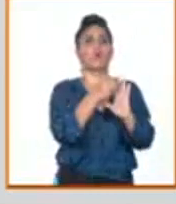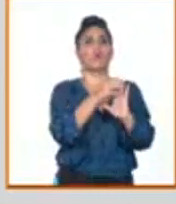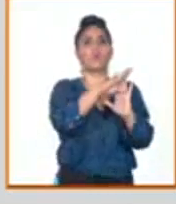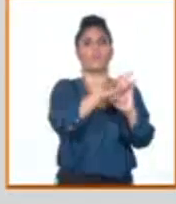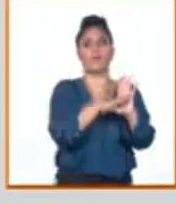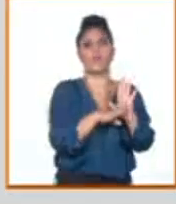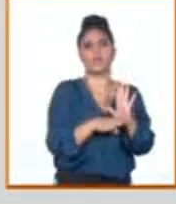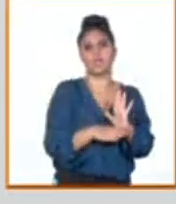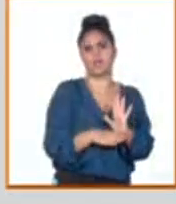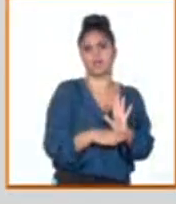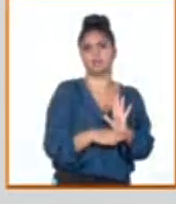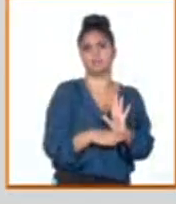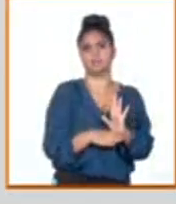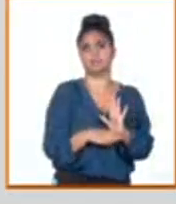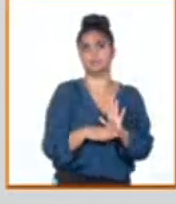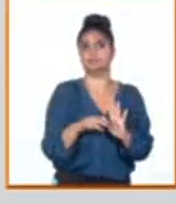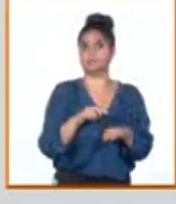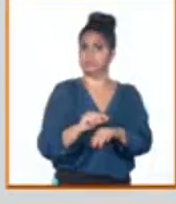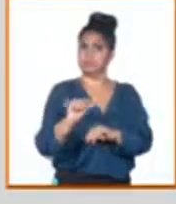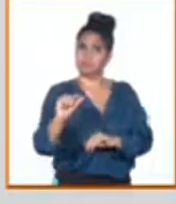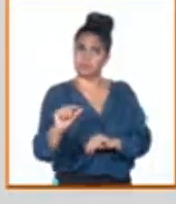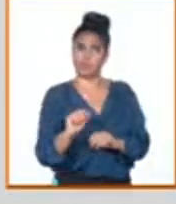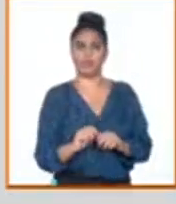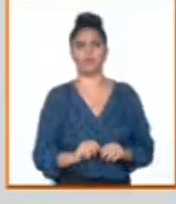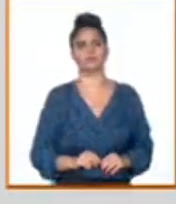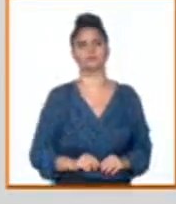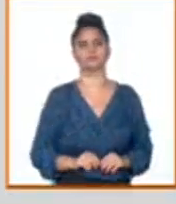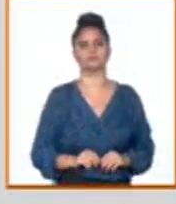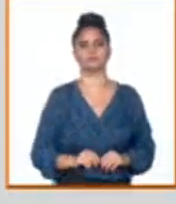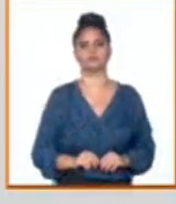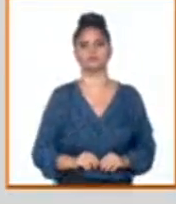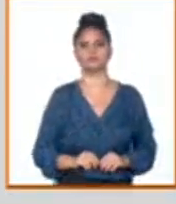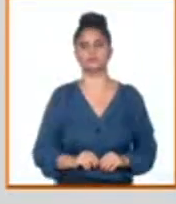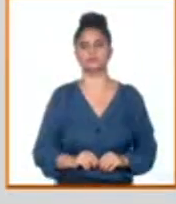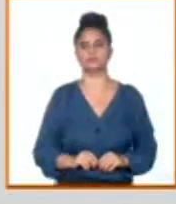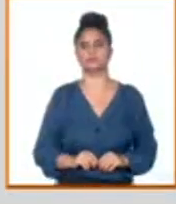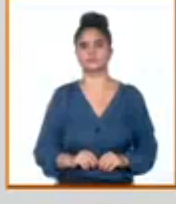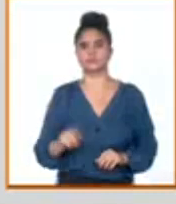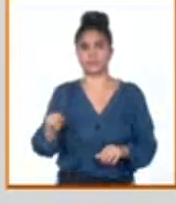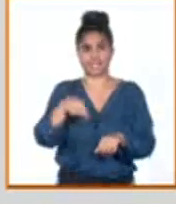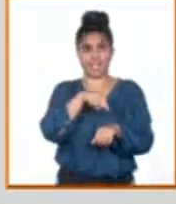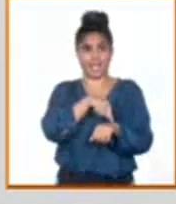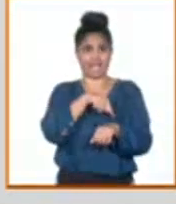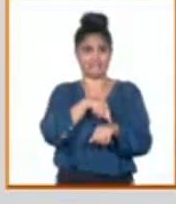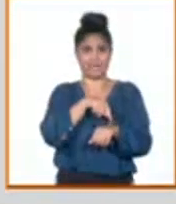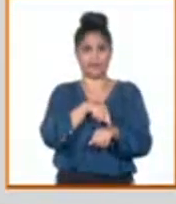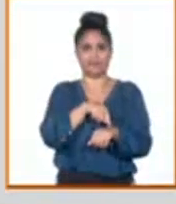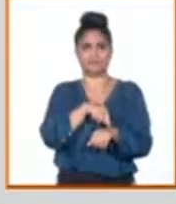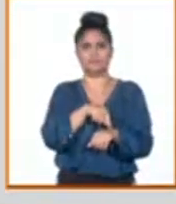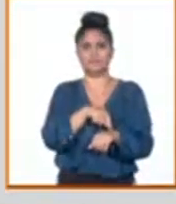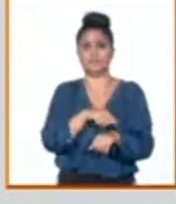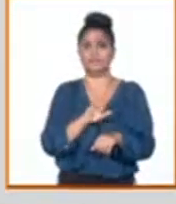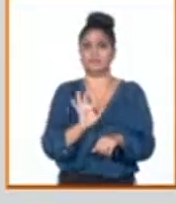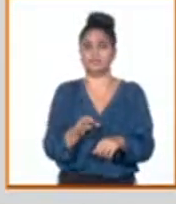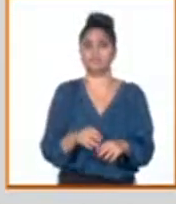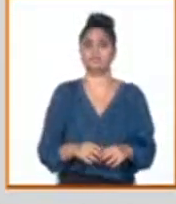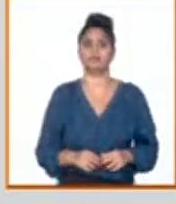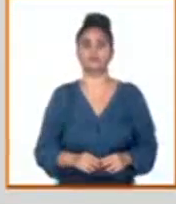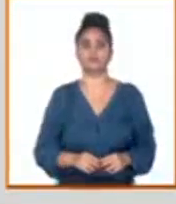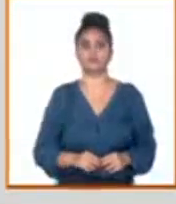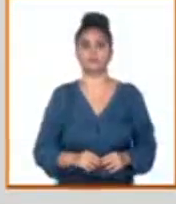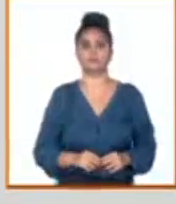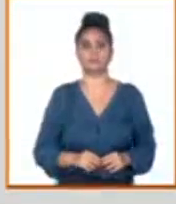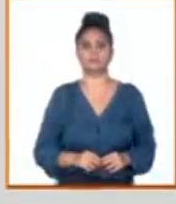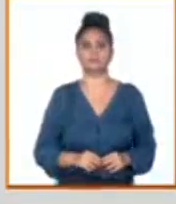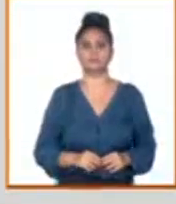oficialmente los decretos que regulan la ley, que hasta ahora no están. Cualquier información sobre este tema sencillamente